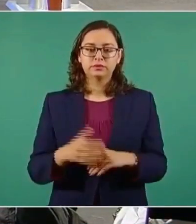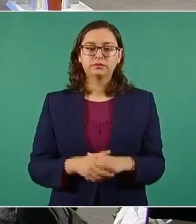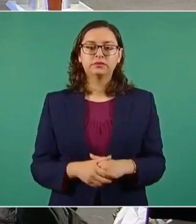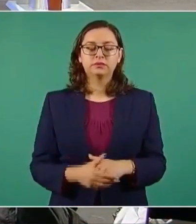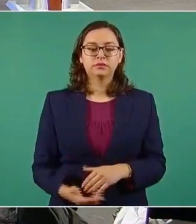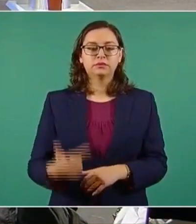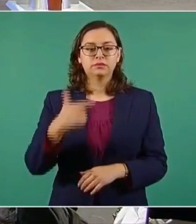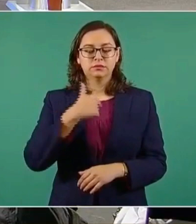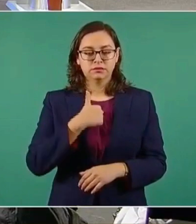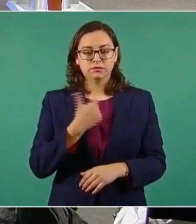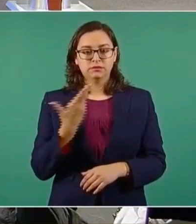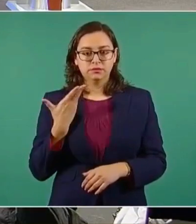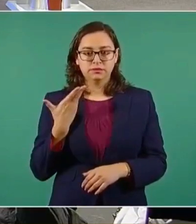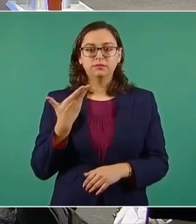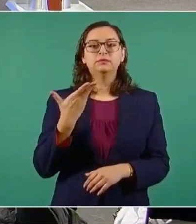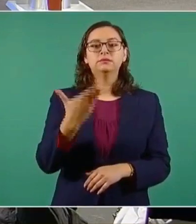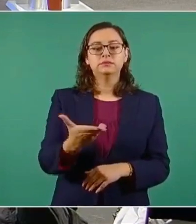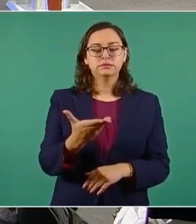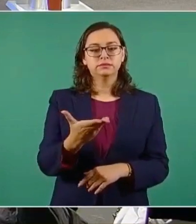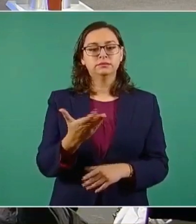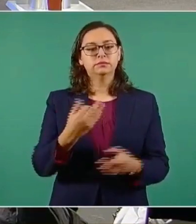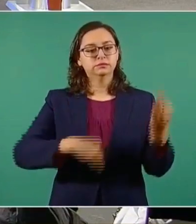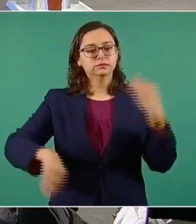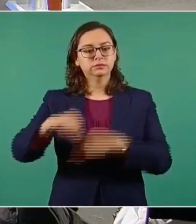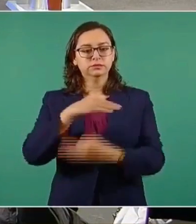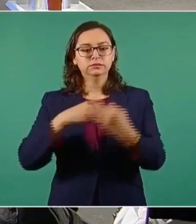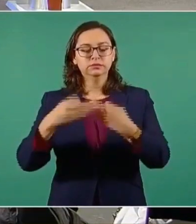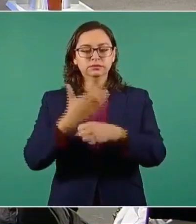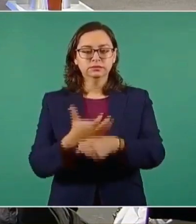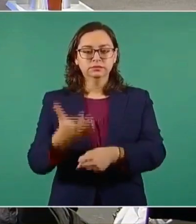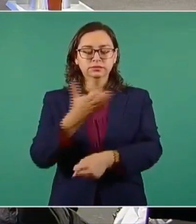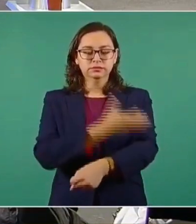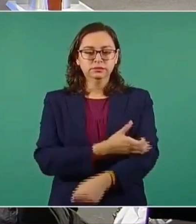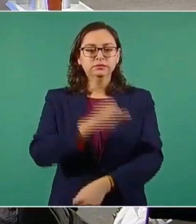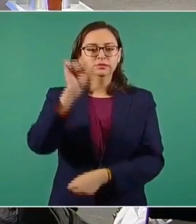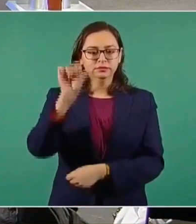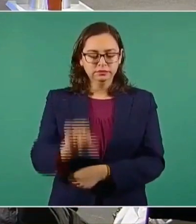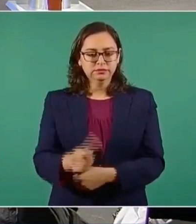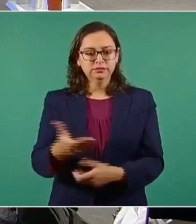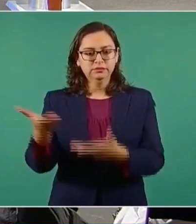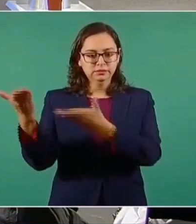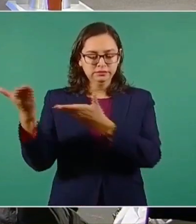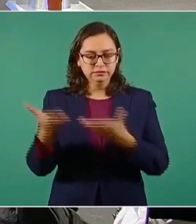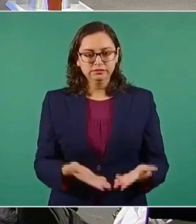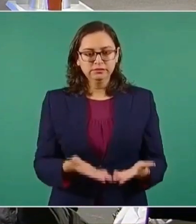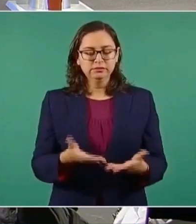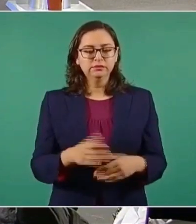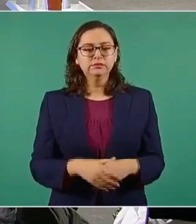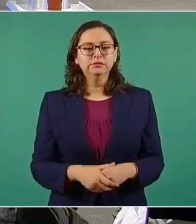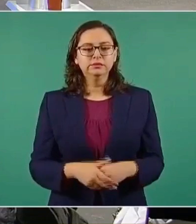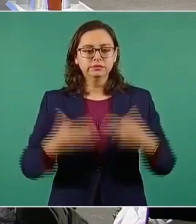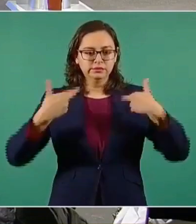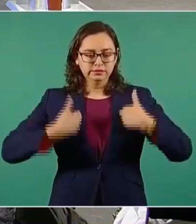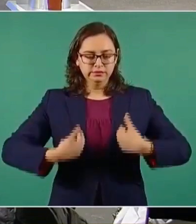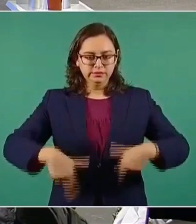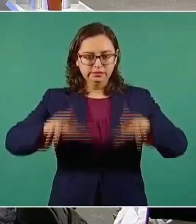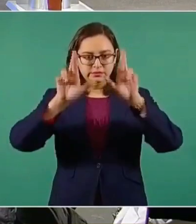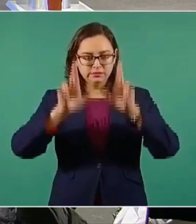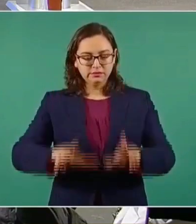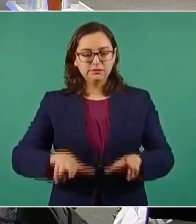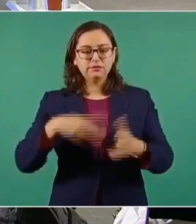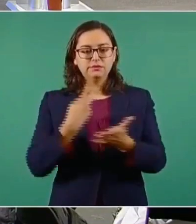voy a permitir pedirles a las y los compañeros que nos acompañan para recibir a nombre de su institución